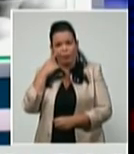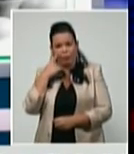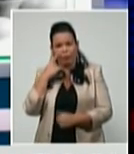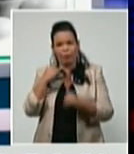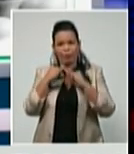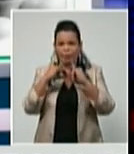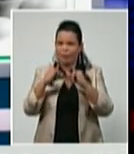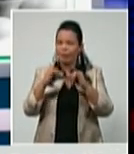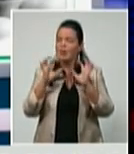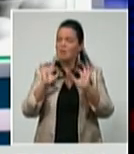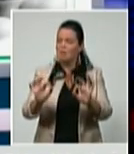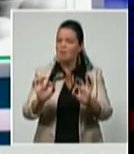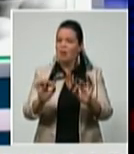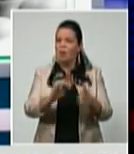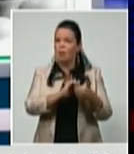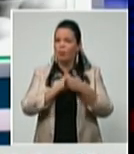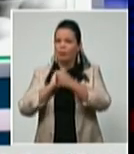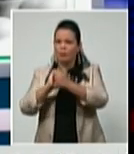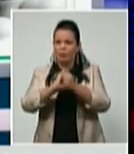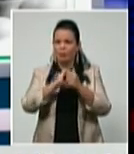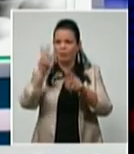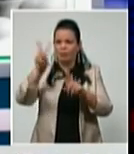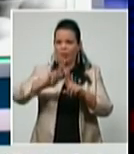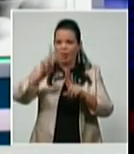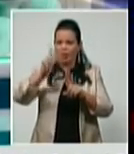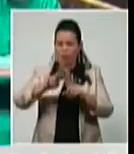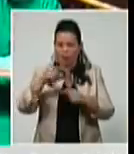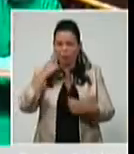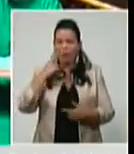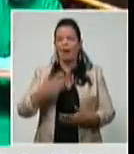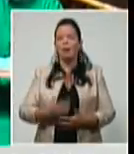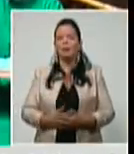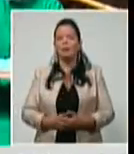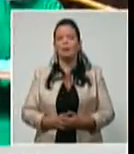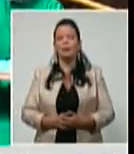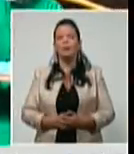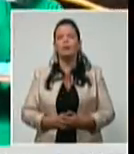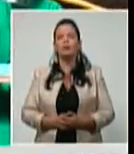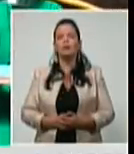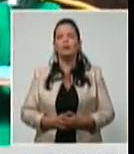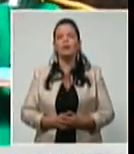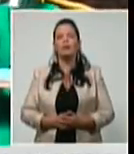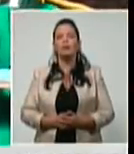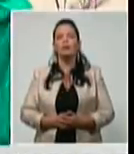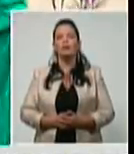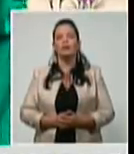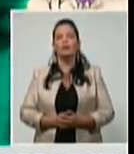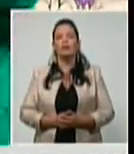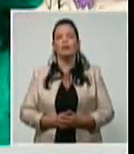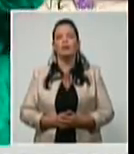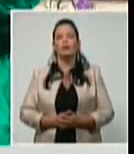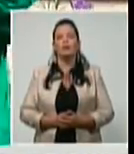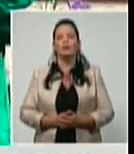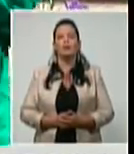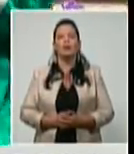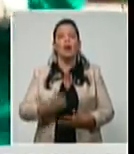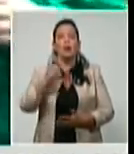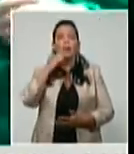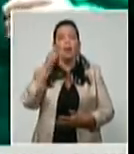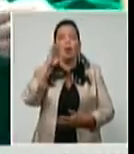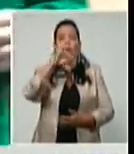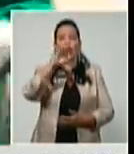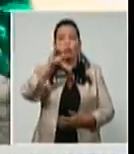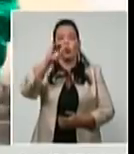nuestros colegas, nos han preparado un material, veamos. De los más de 800 casos positivos a